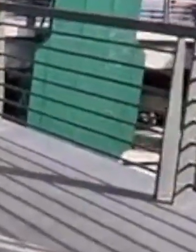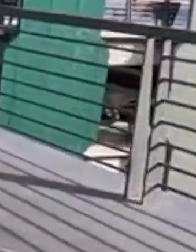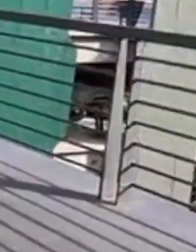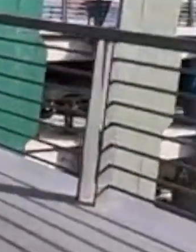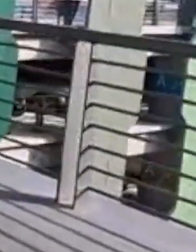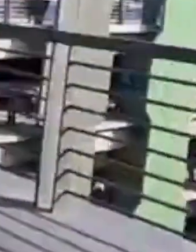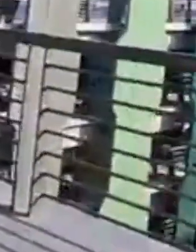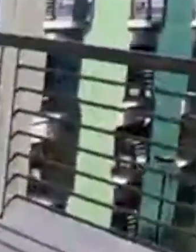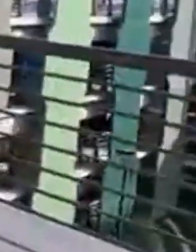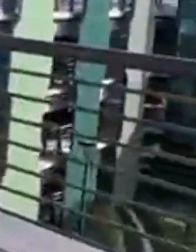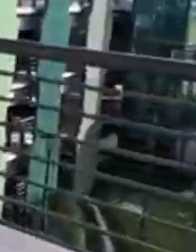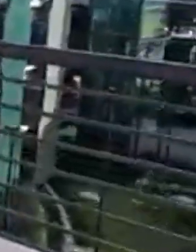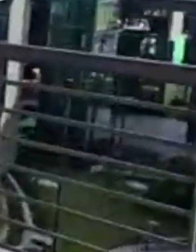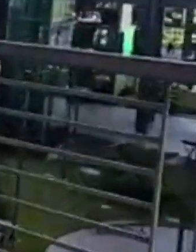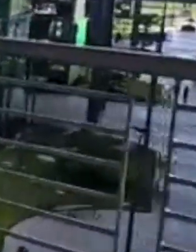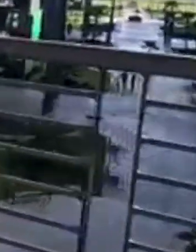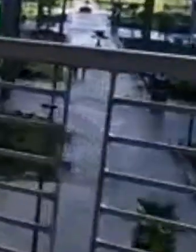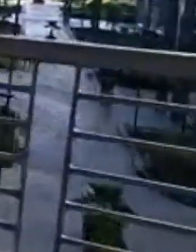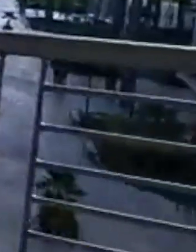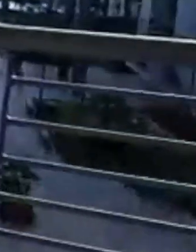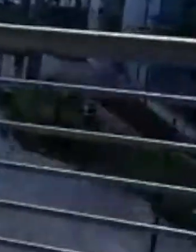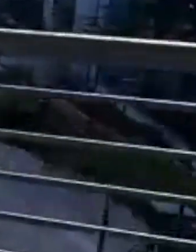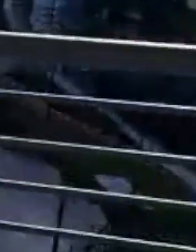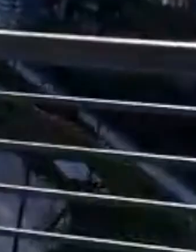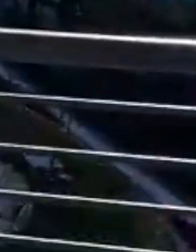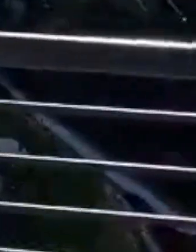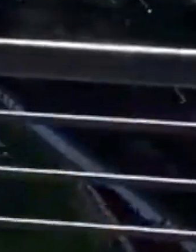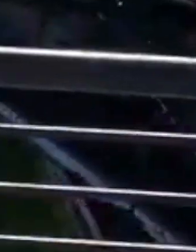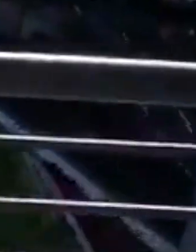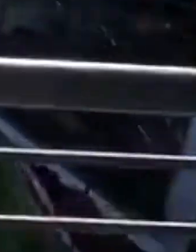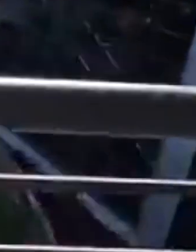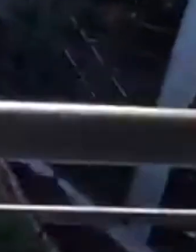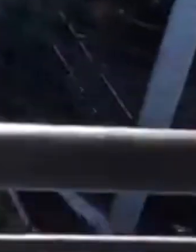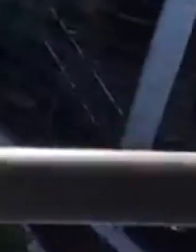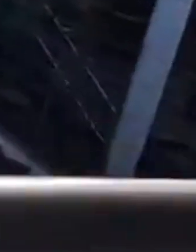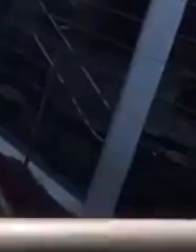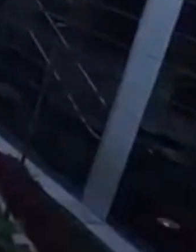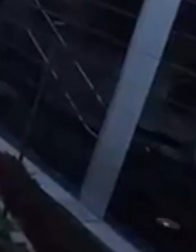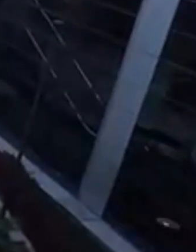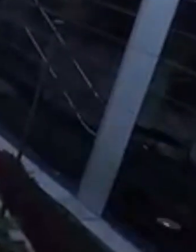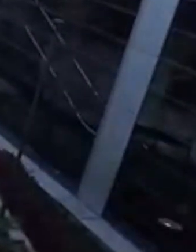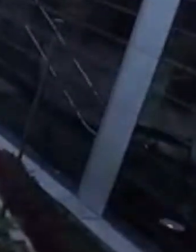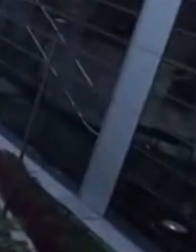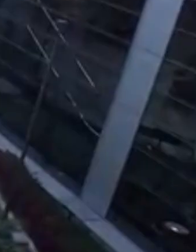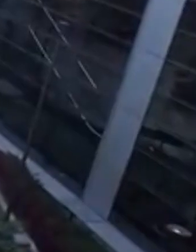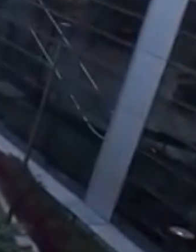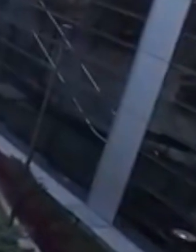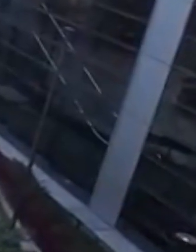mayoría de los proyectos emblemáticos. Informó para Noticias TVT, Flor García.